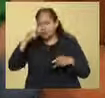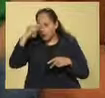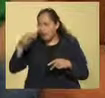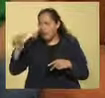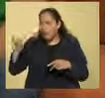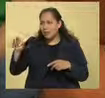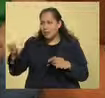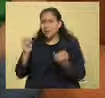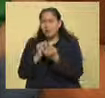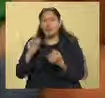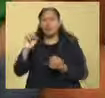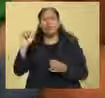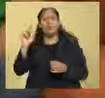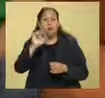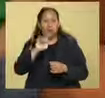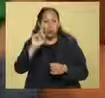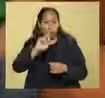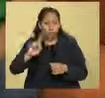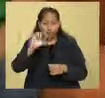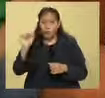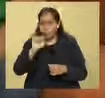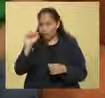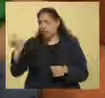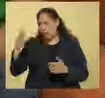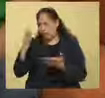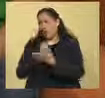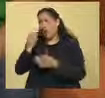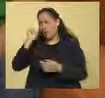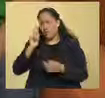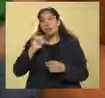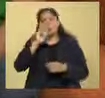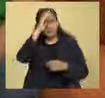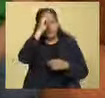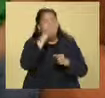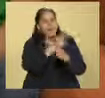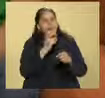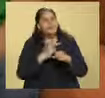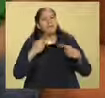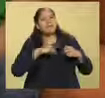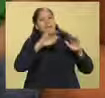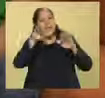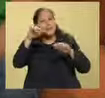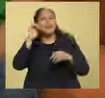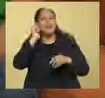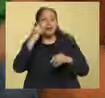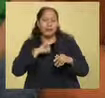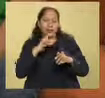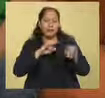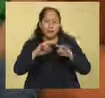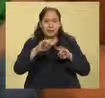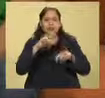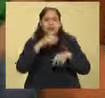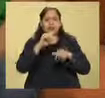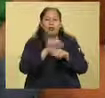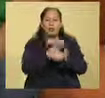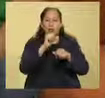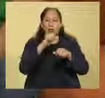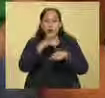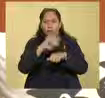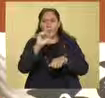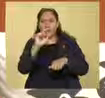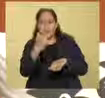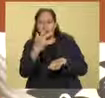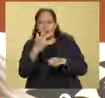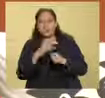de las bermas el gringo ghana no sí claro a toda la gente que nos acompaña que la ganemos coche número 28 de reis planeta